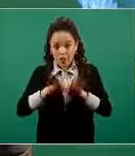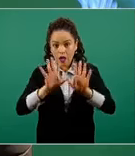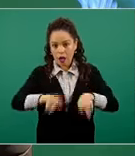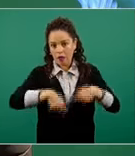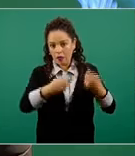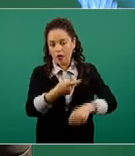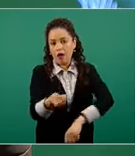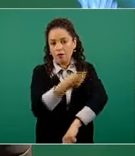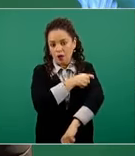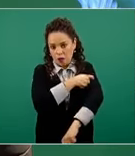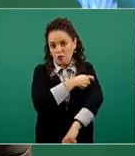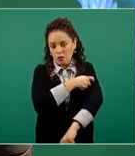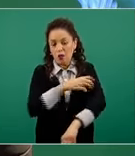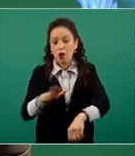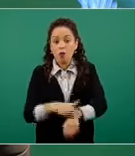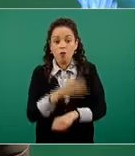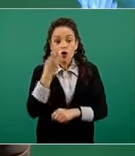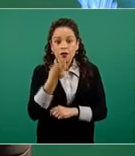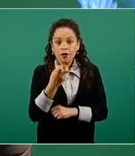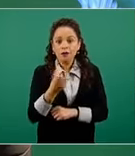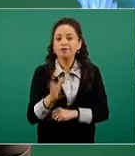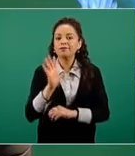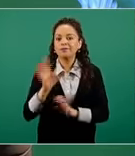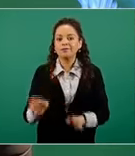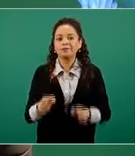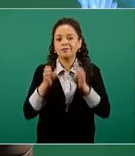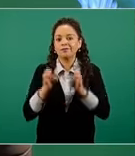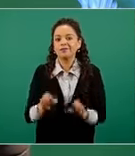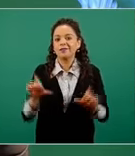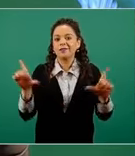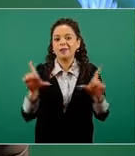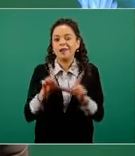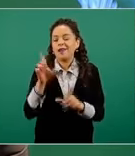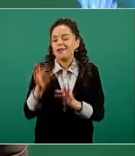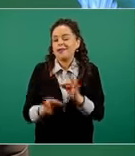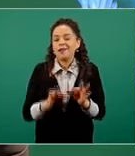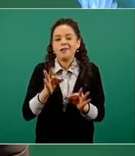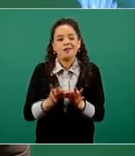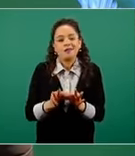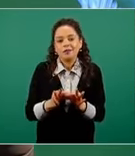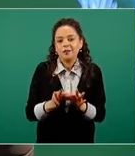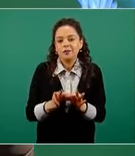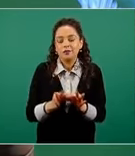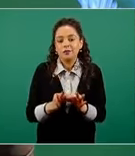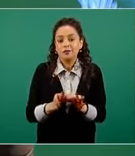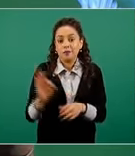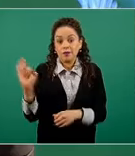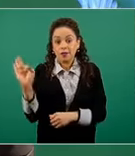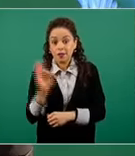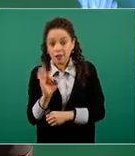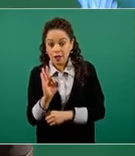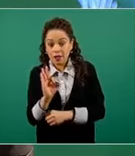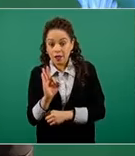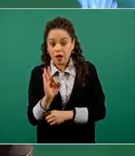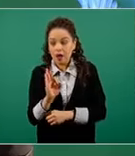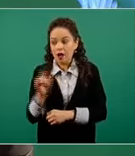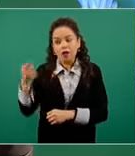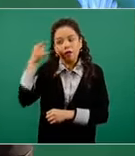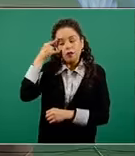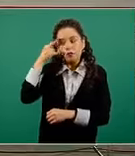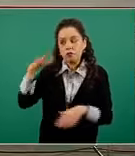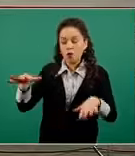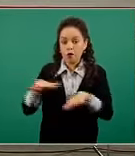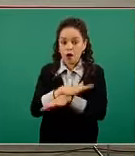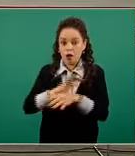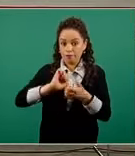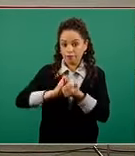porque eso entonces los mantendría ya listos para en cualquier momento, si Campeche cambiara a un nivel de